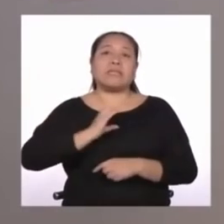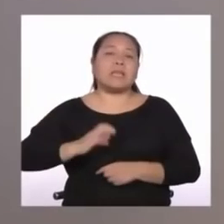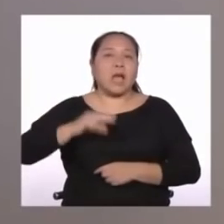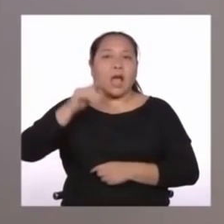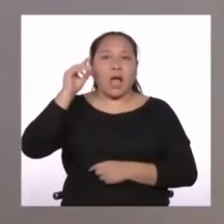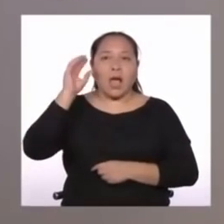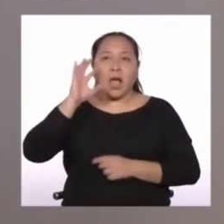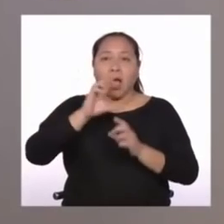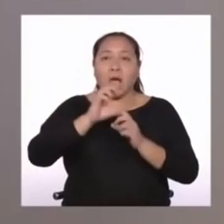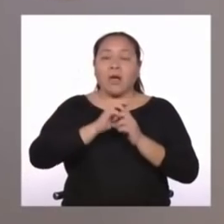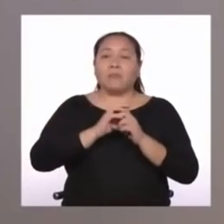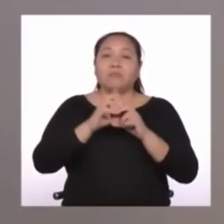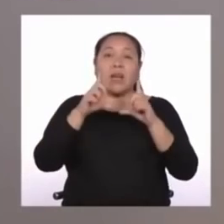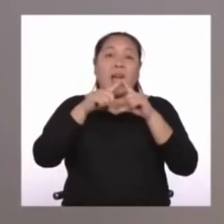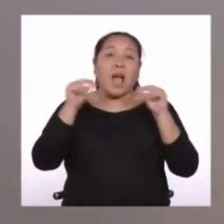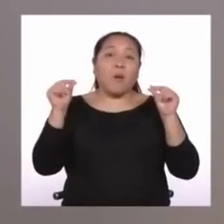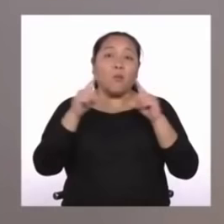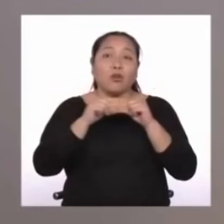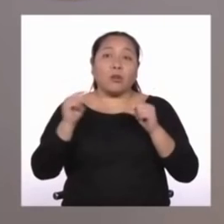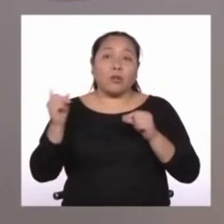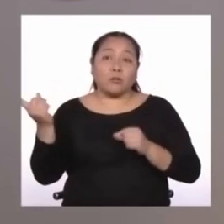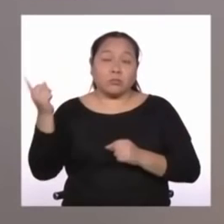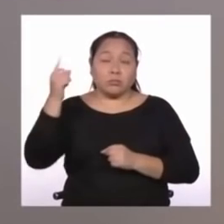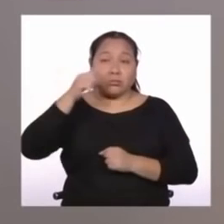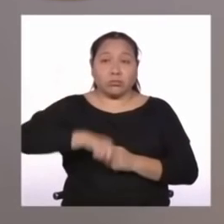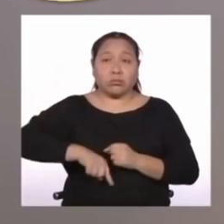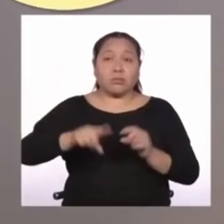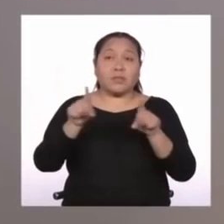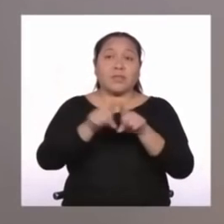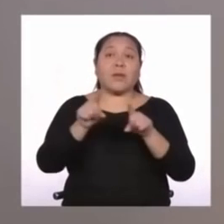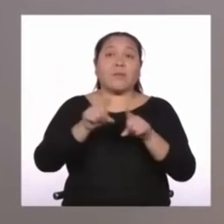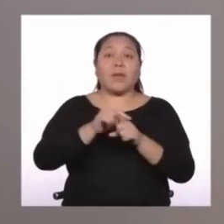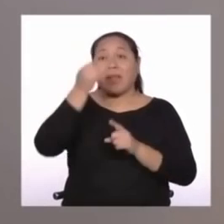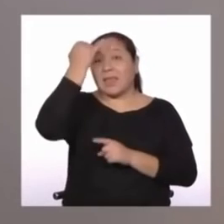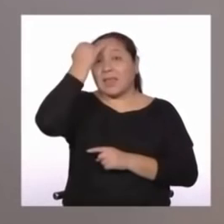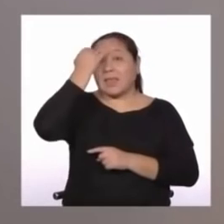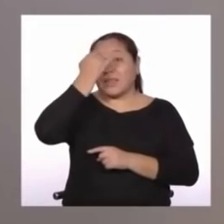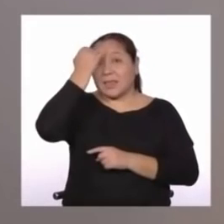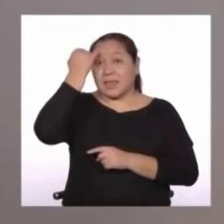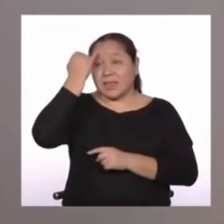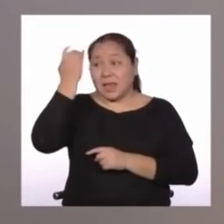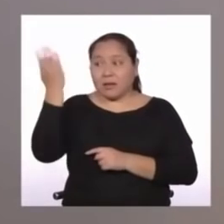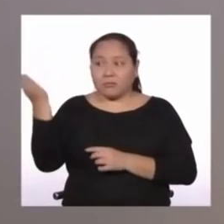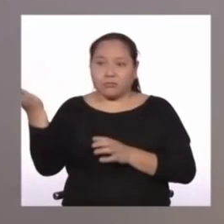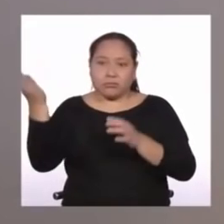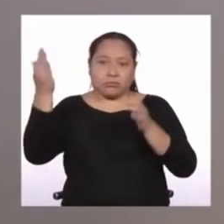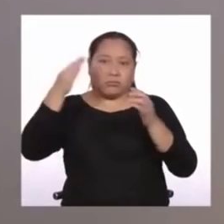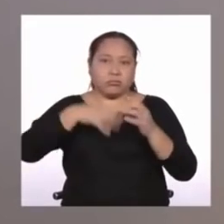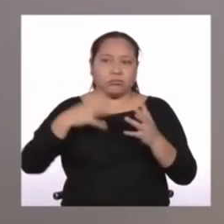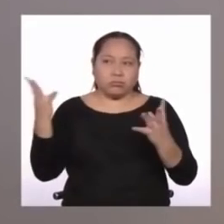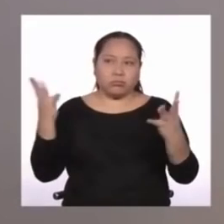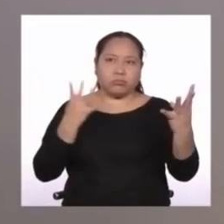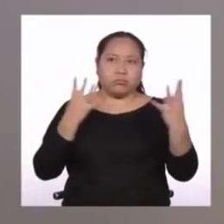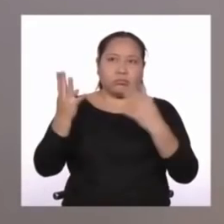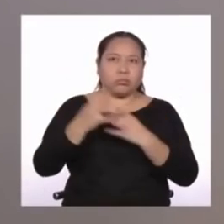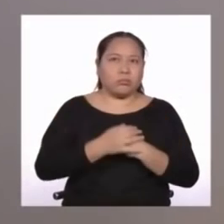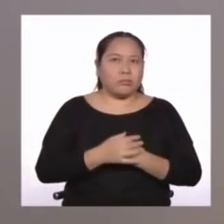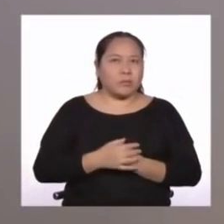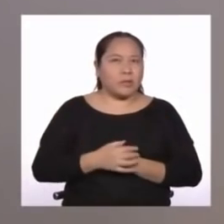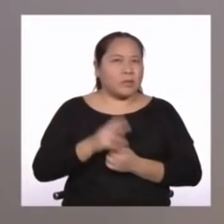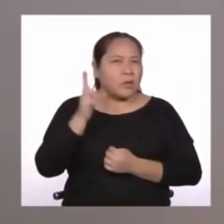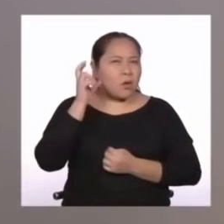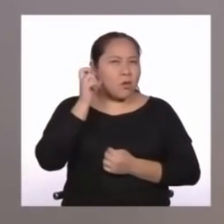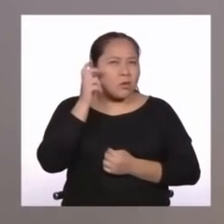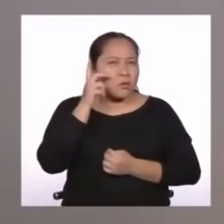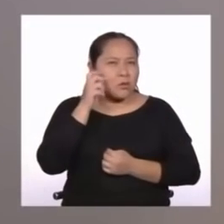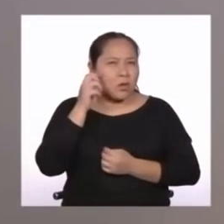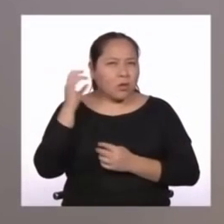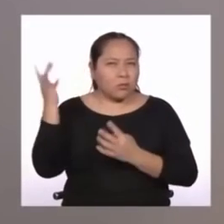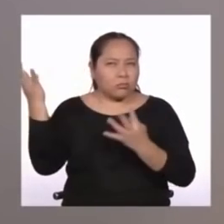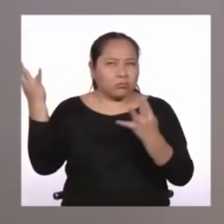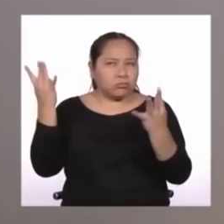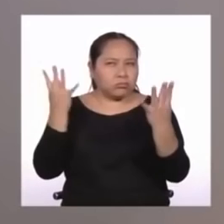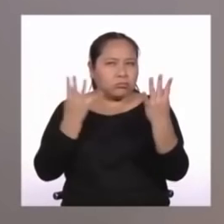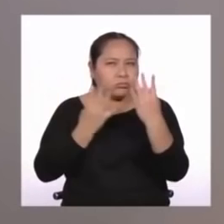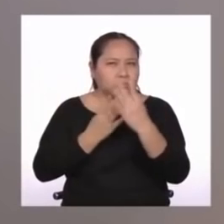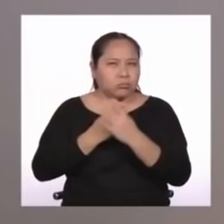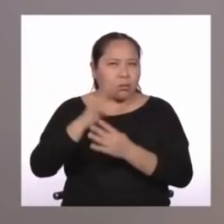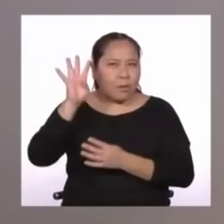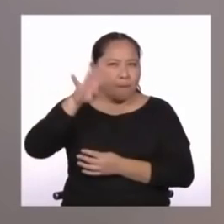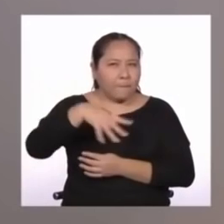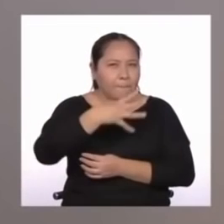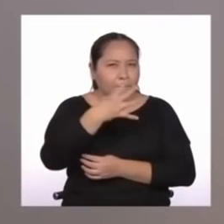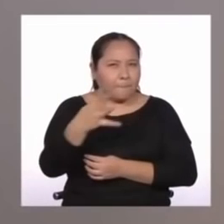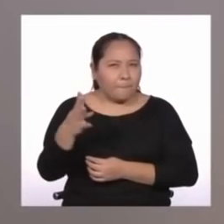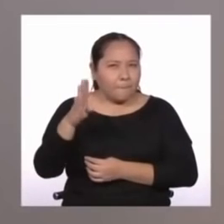japonesa o incluso italiana. ¿Pero has escuchado hablar sobre la inmigración británica? Sí,